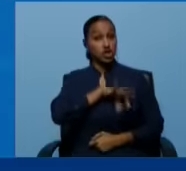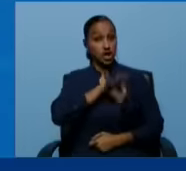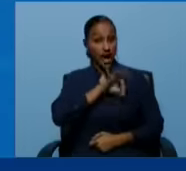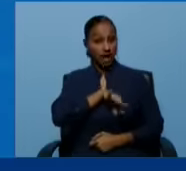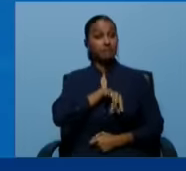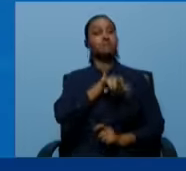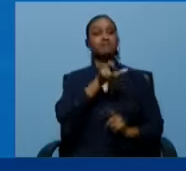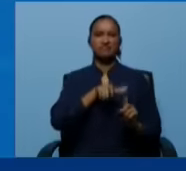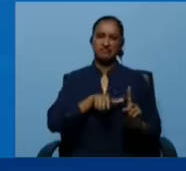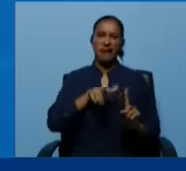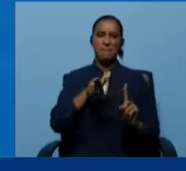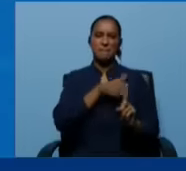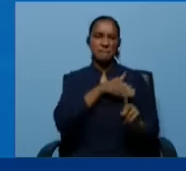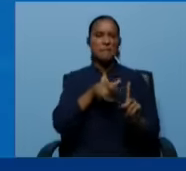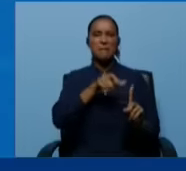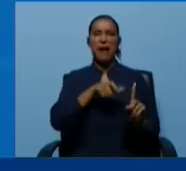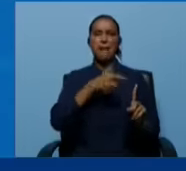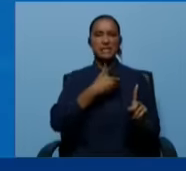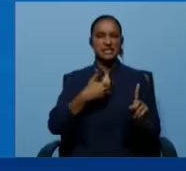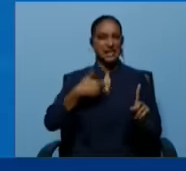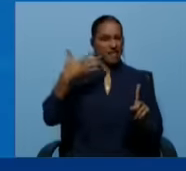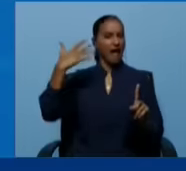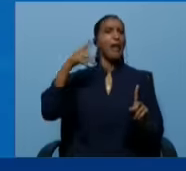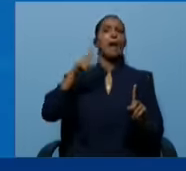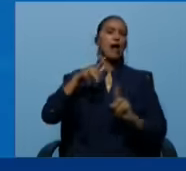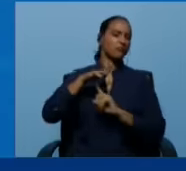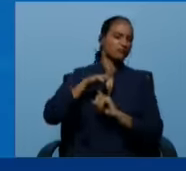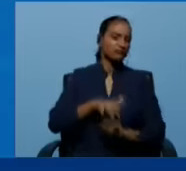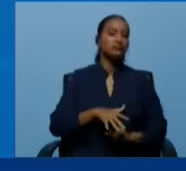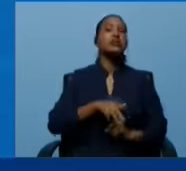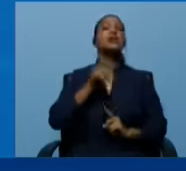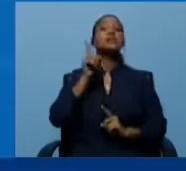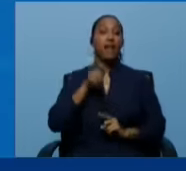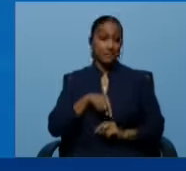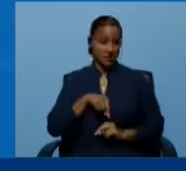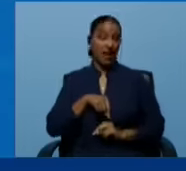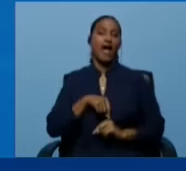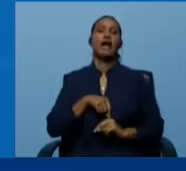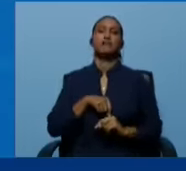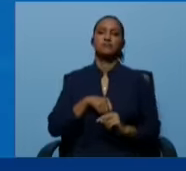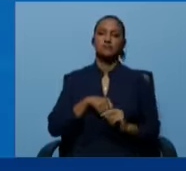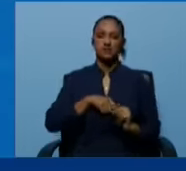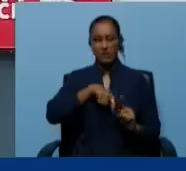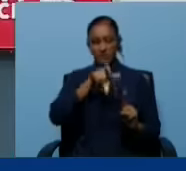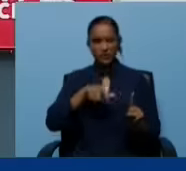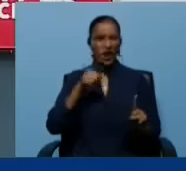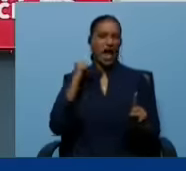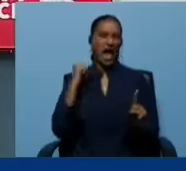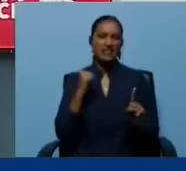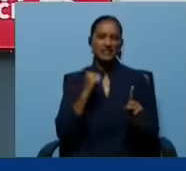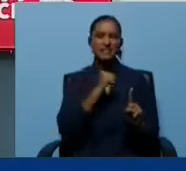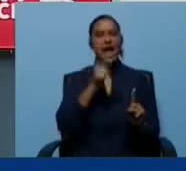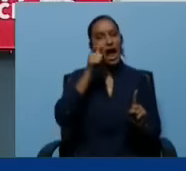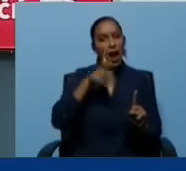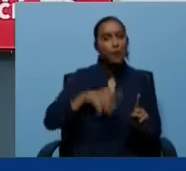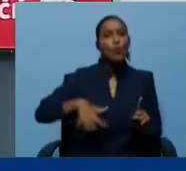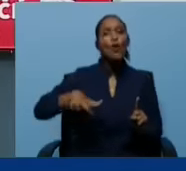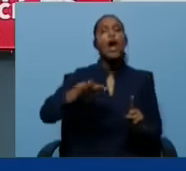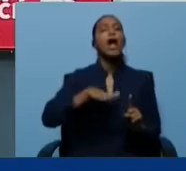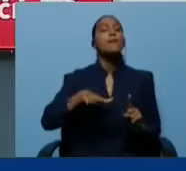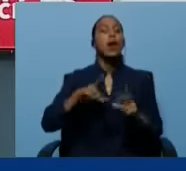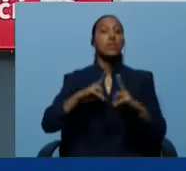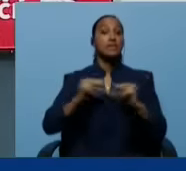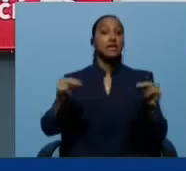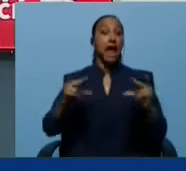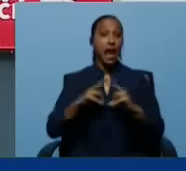libertad pusieron a los contras a masacrar, torturar y asesinar al pueblo de Nicaragua para que no